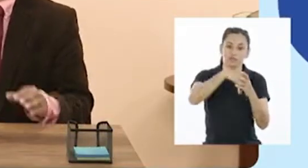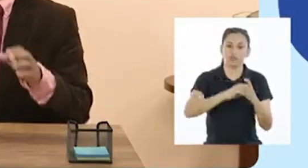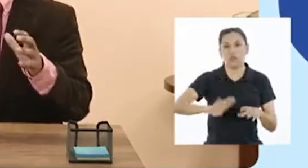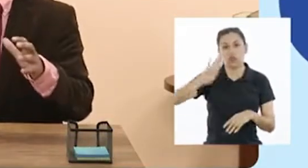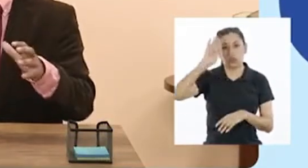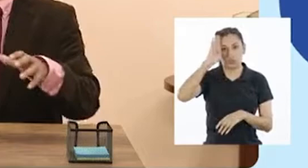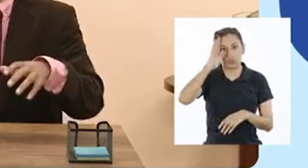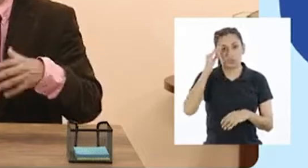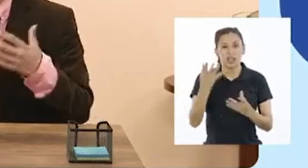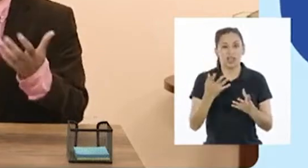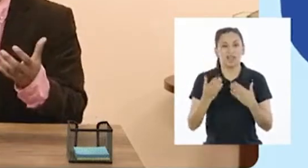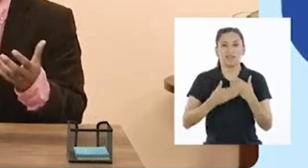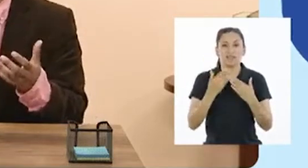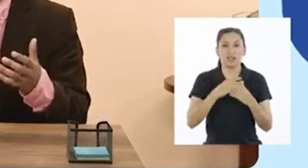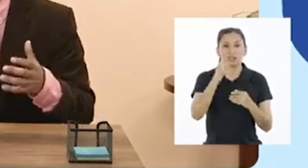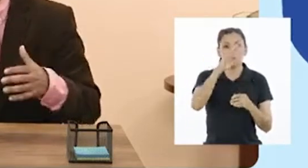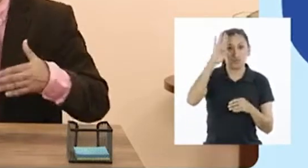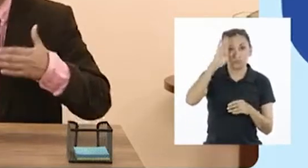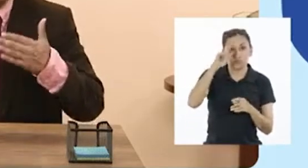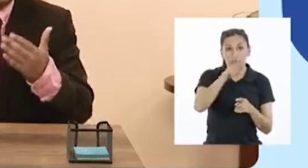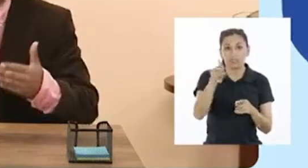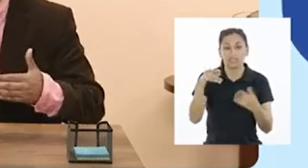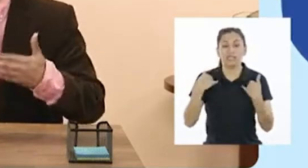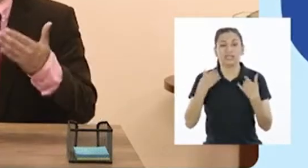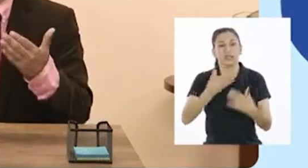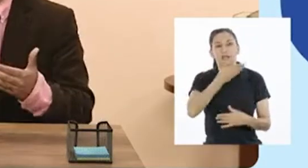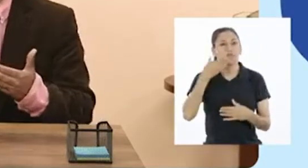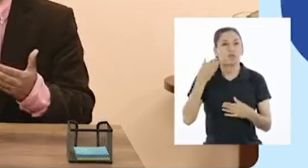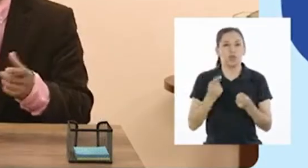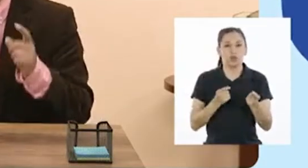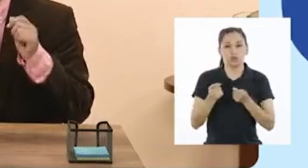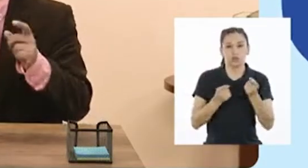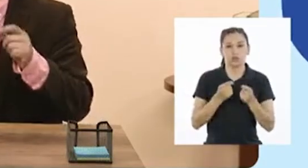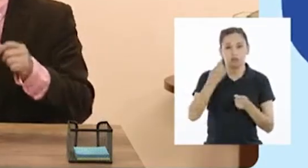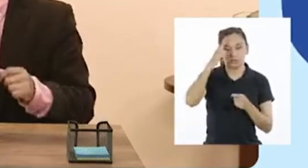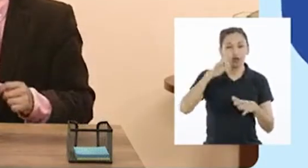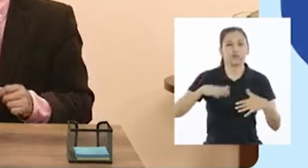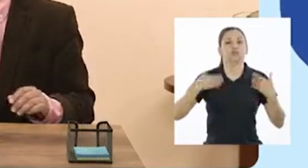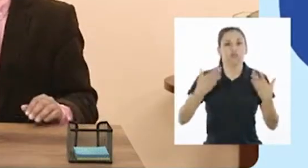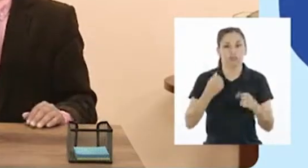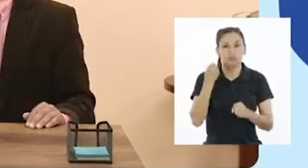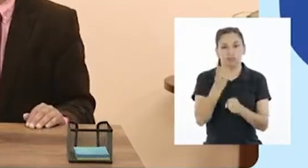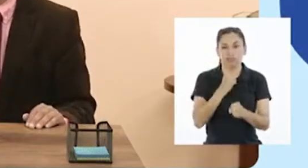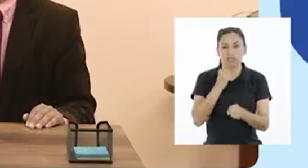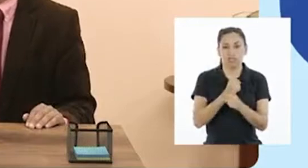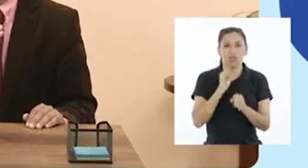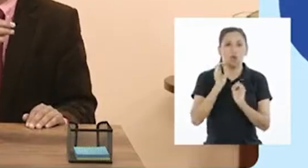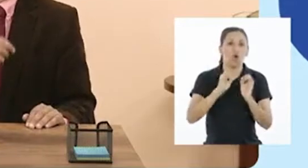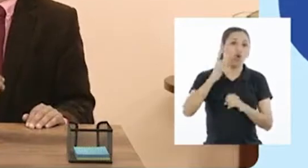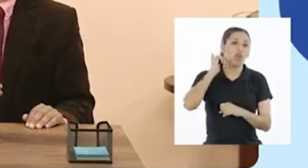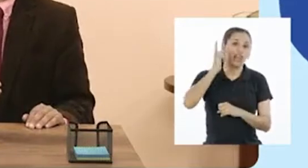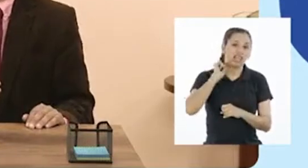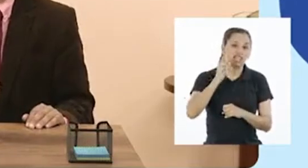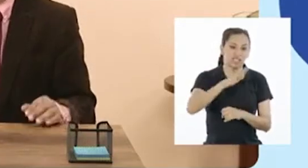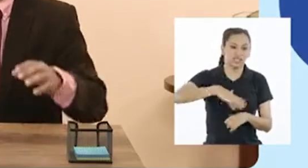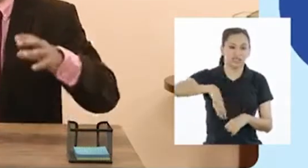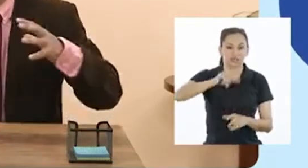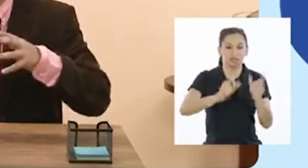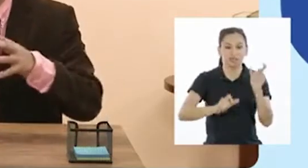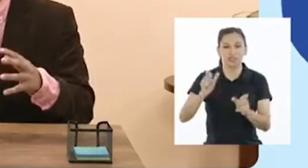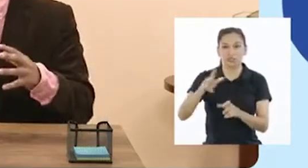comisarías, identificando a los efectivos que tuvieran mejores condiciones para trabajar con los líderes